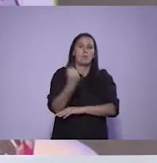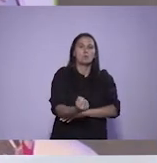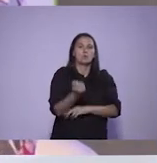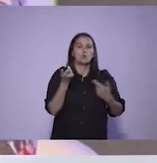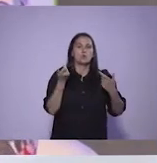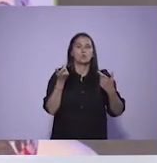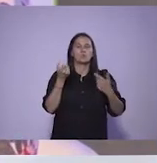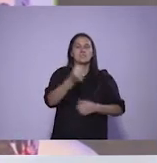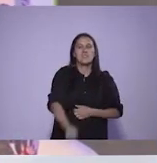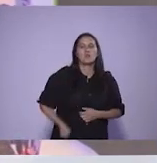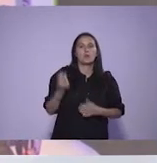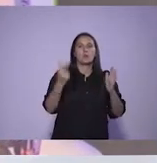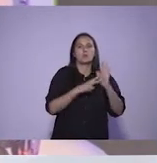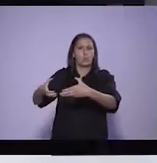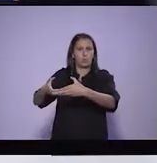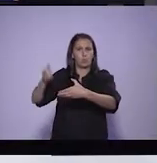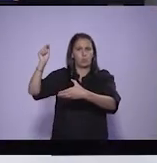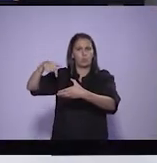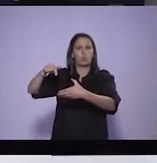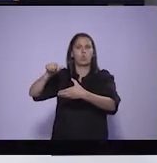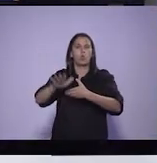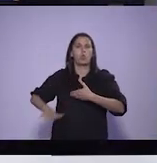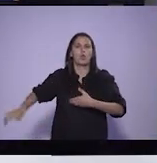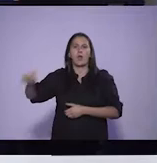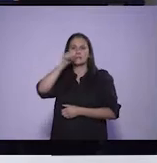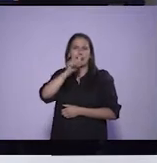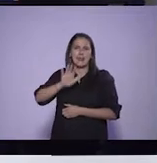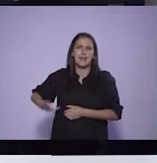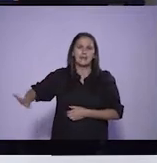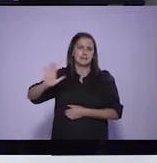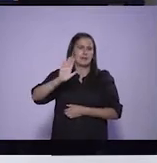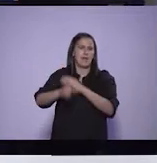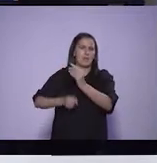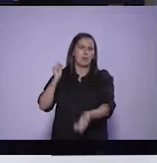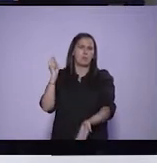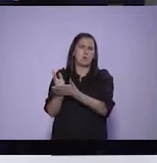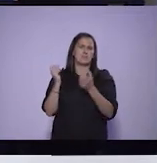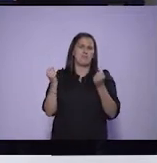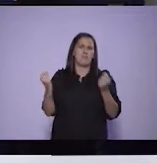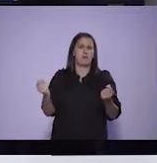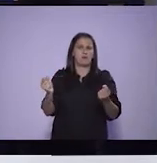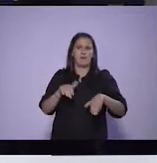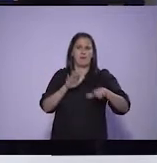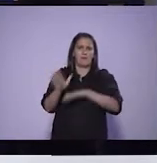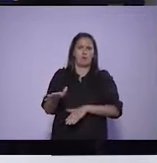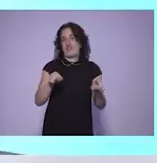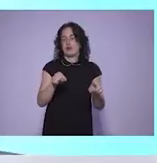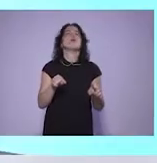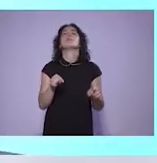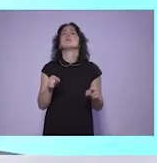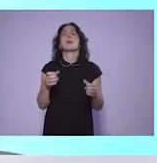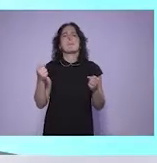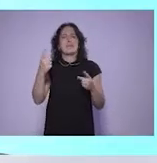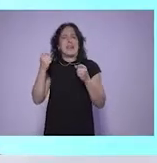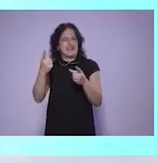ao Xacobeo 21-22 e facelo escoitando a voz dos concellos. A entrada de miles de